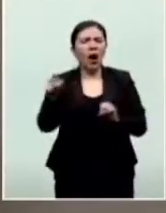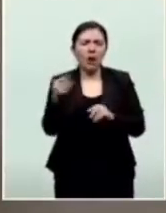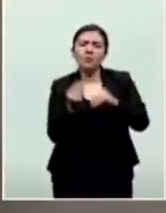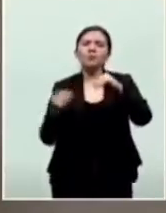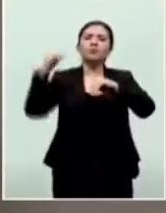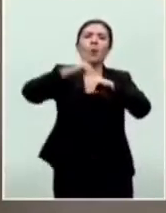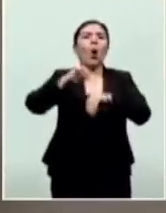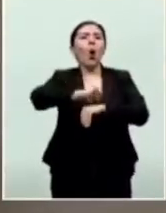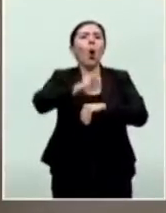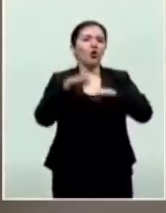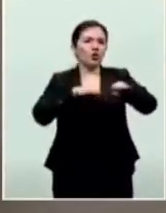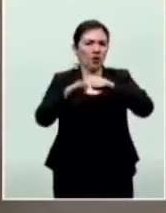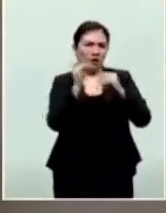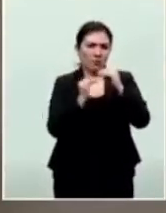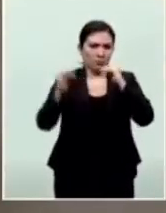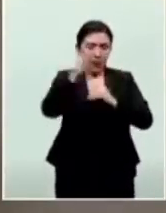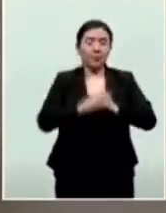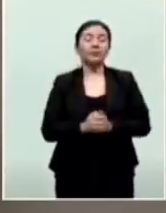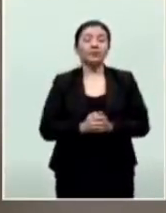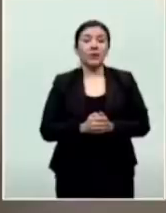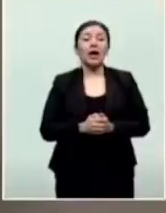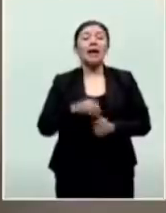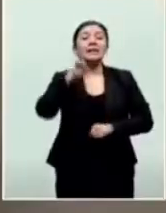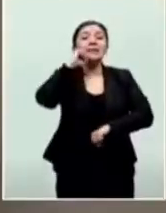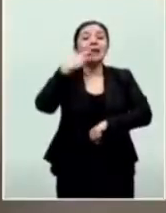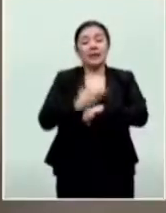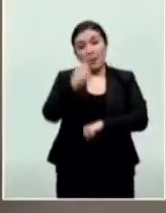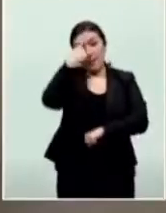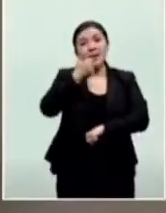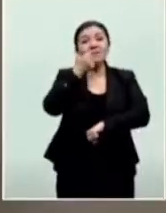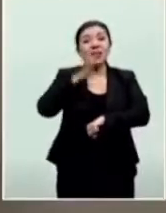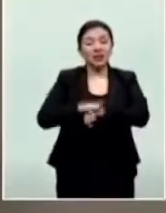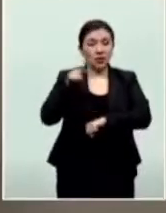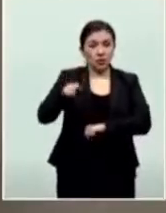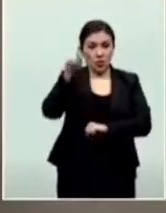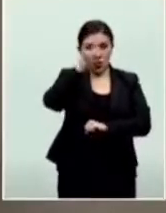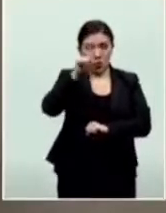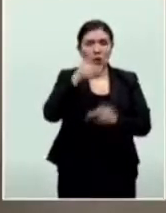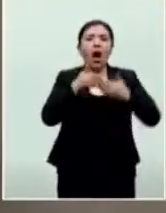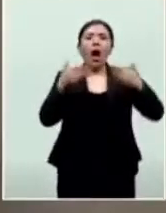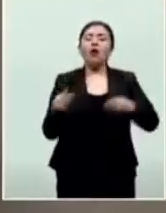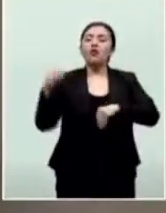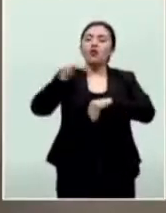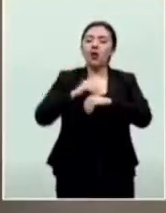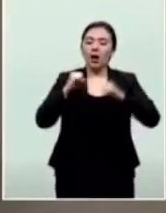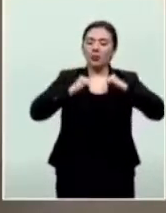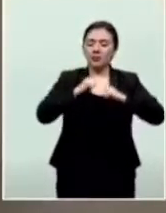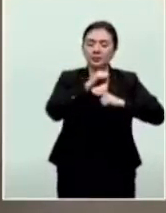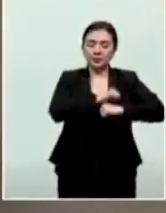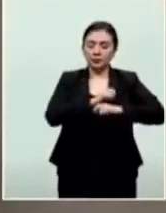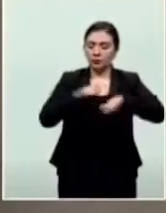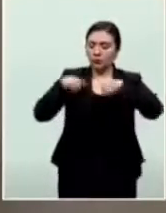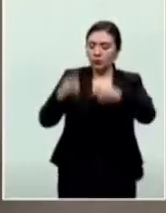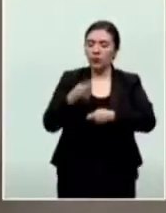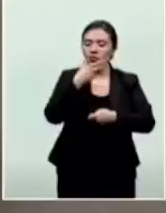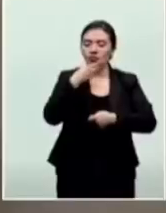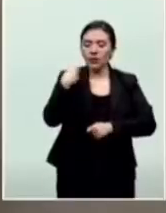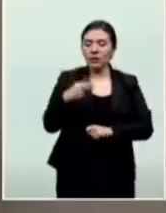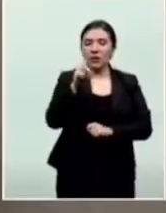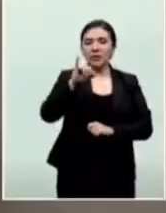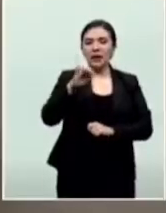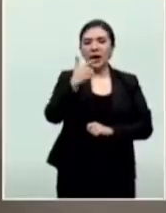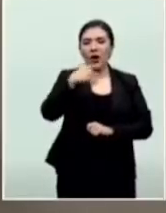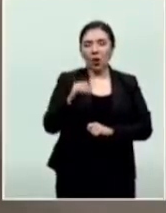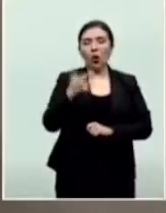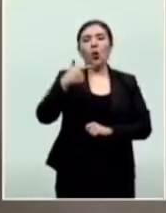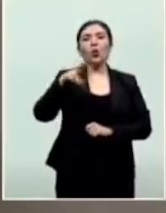distinta. La Secretaría de Administración del Consejo la ocupa ahora Diego Gutiérrez,